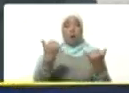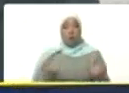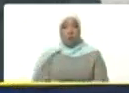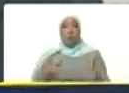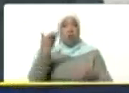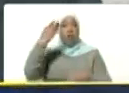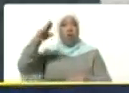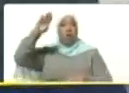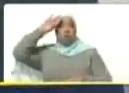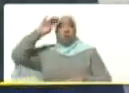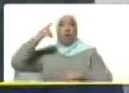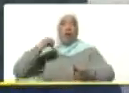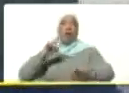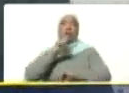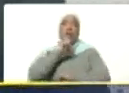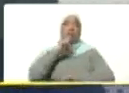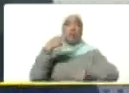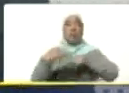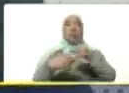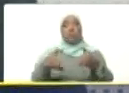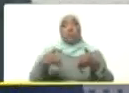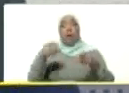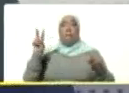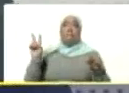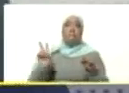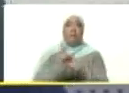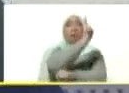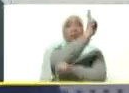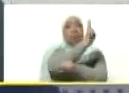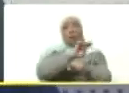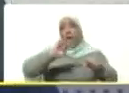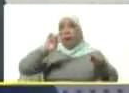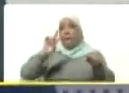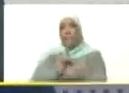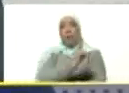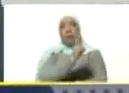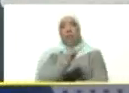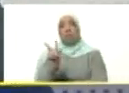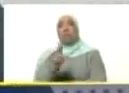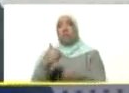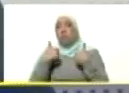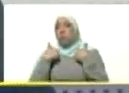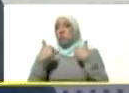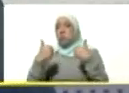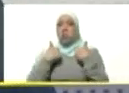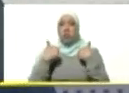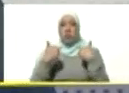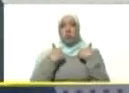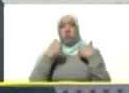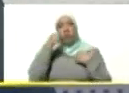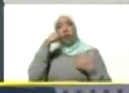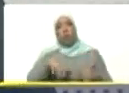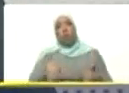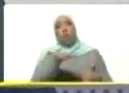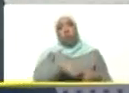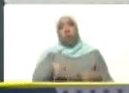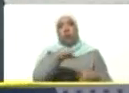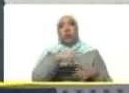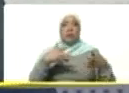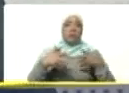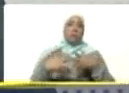Cuba revolucionaria, which has been a victim of imperialism's aggression and terror, que ha sido víctima